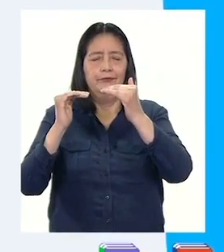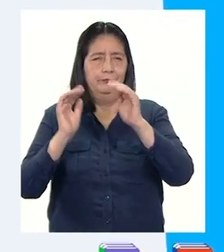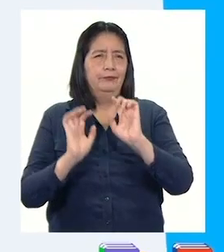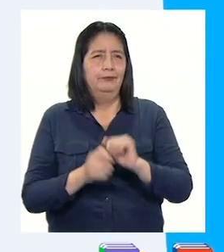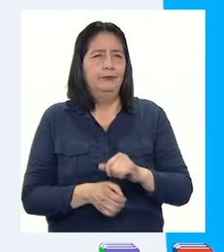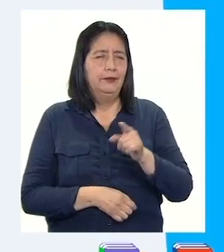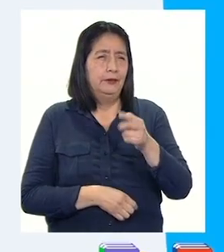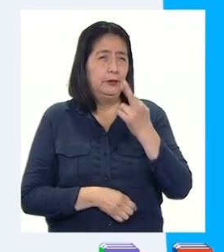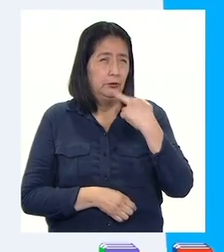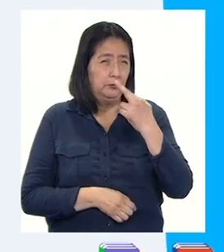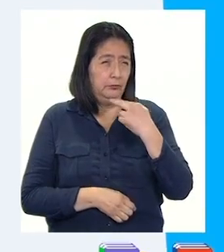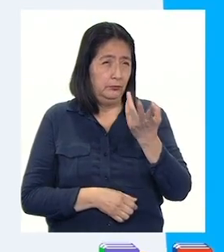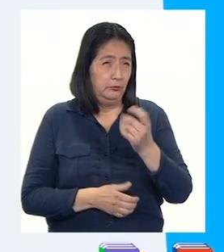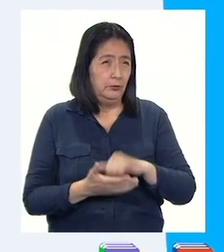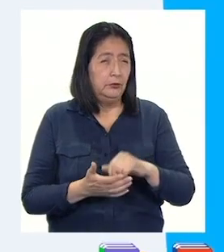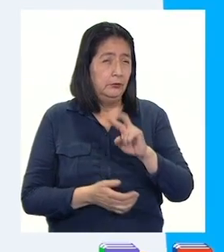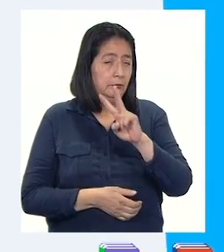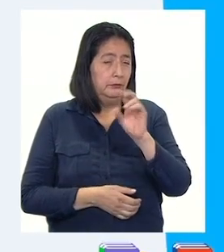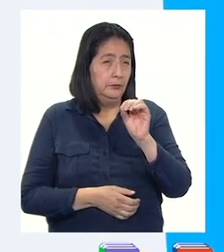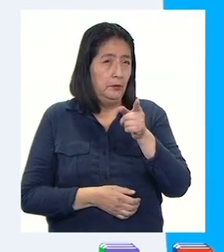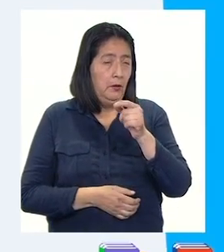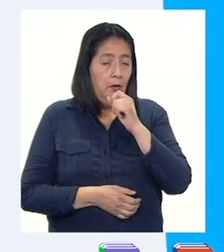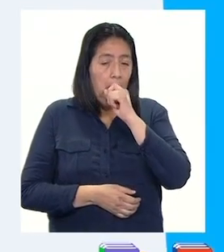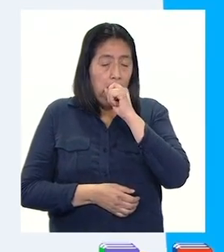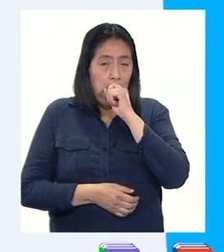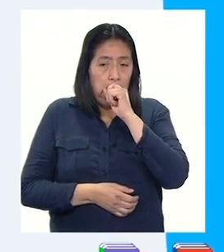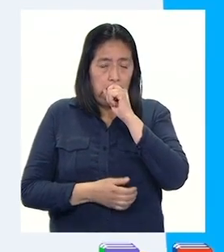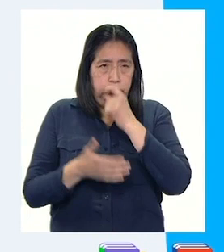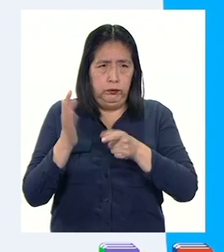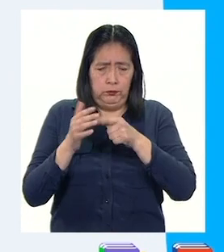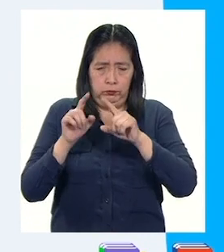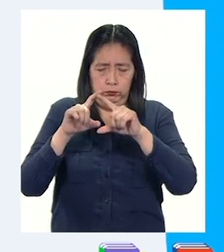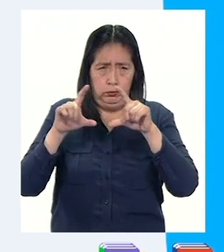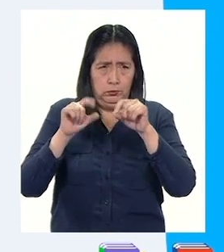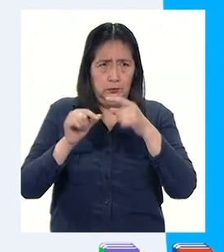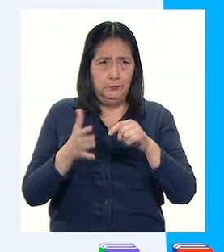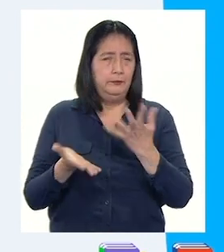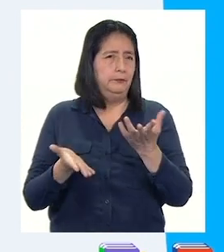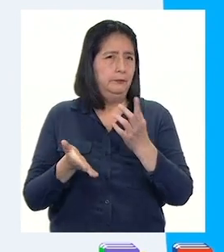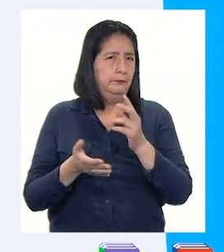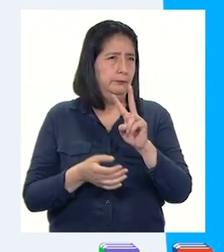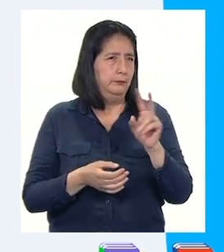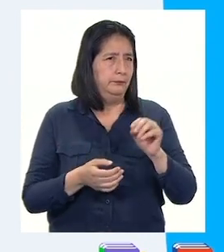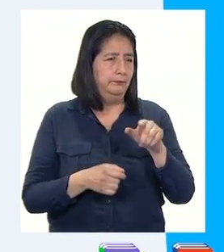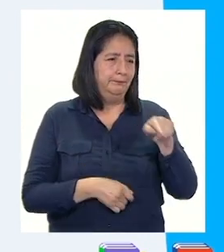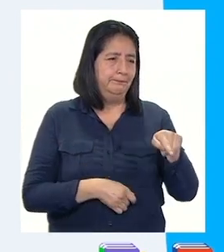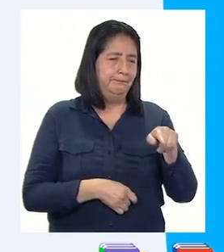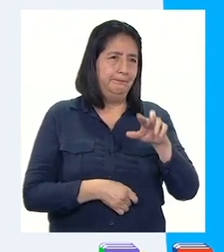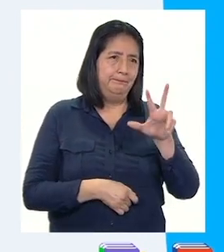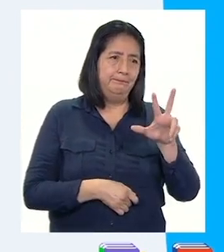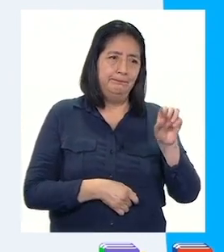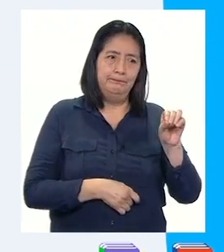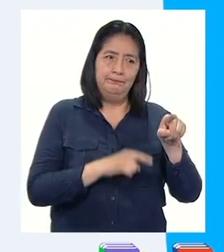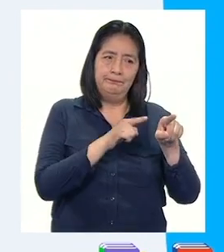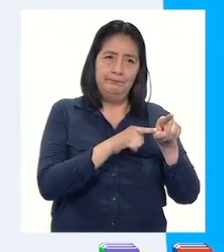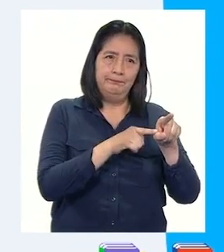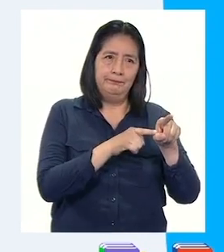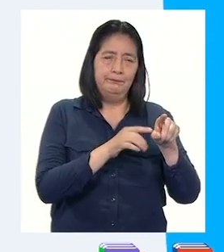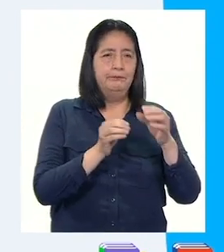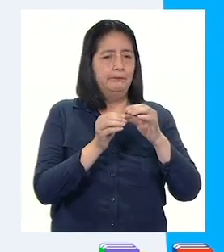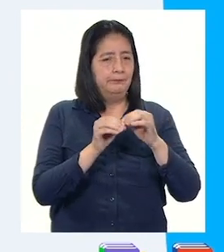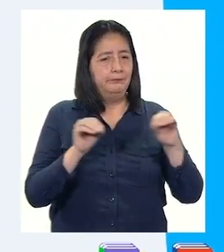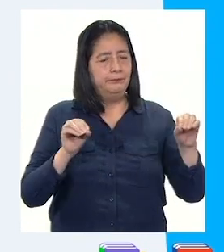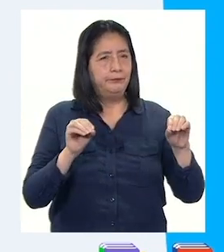Esta piedrita roja resta 20. Entonces, para que en la casilla haya un 20, voy a tomar esta piedrita que vale 30 y la